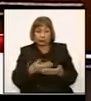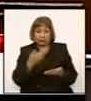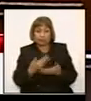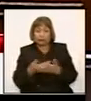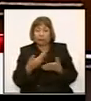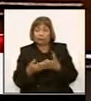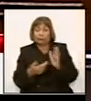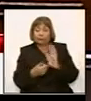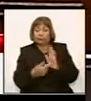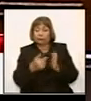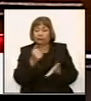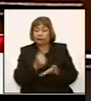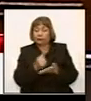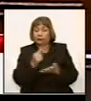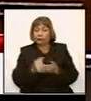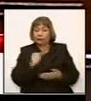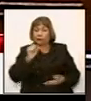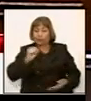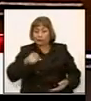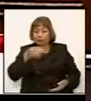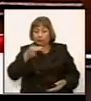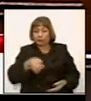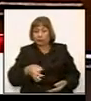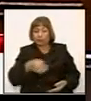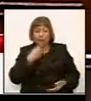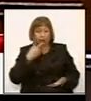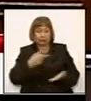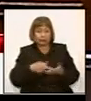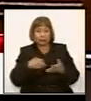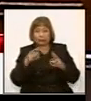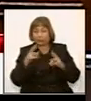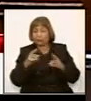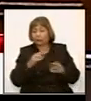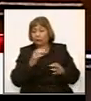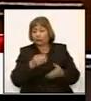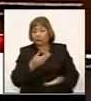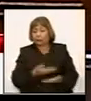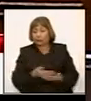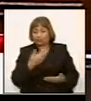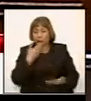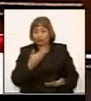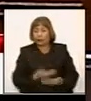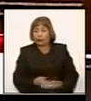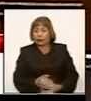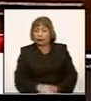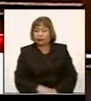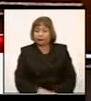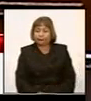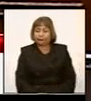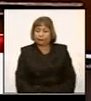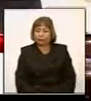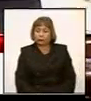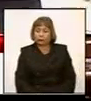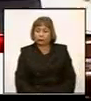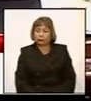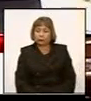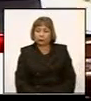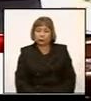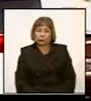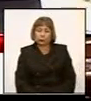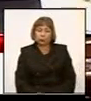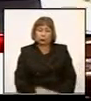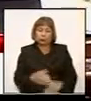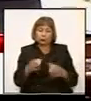ante el notario para ver si es que emite la resolución de desalojo o no, presidente. Muchas gracias. Tiene la palabra